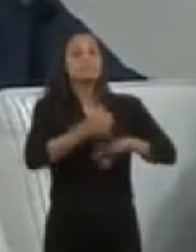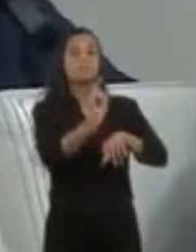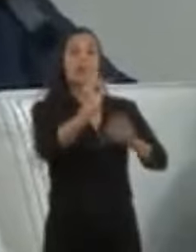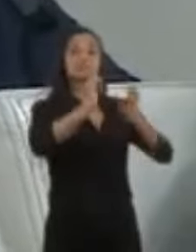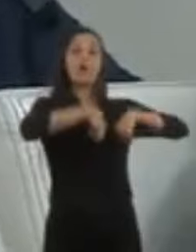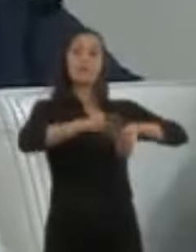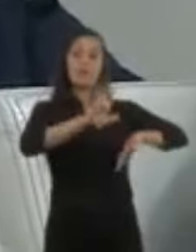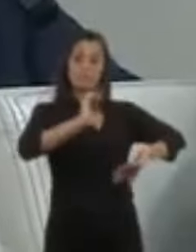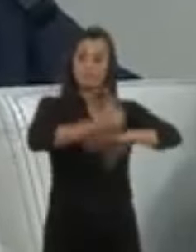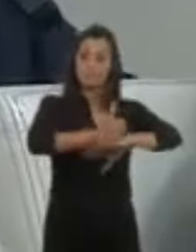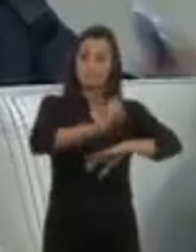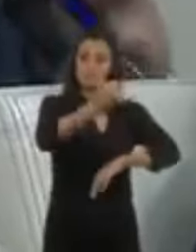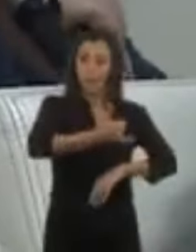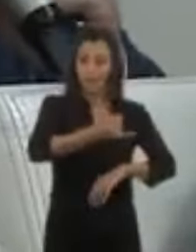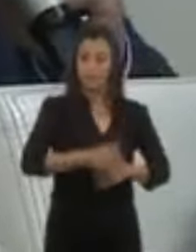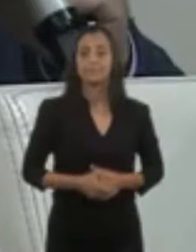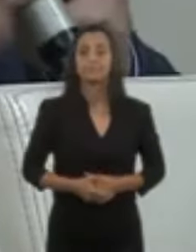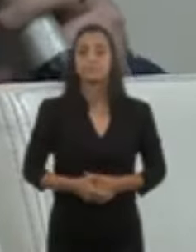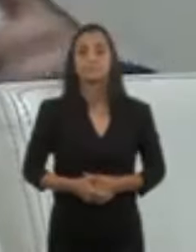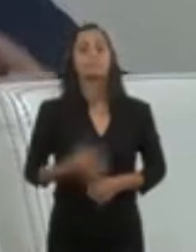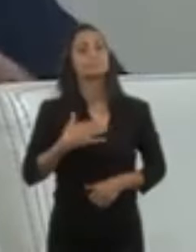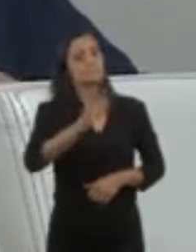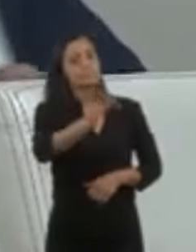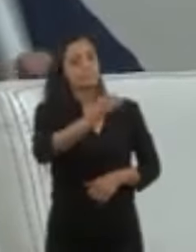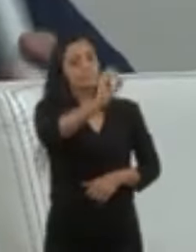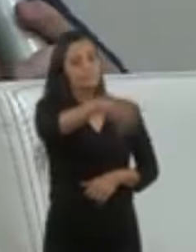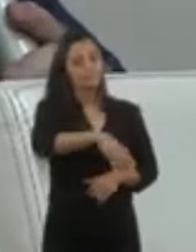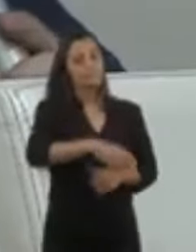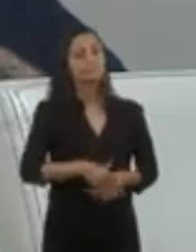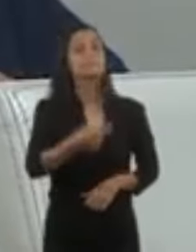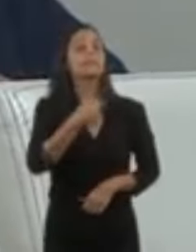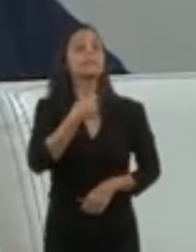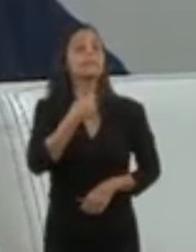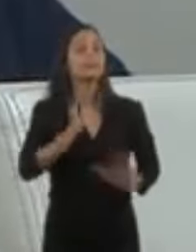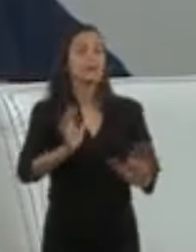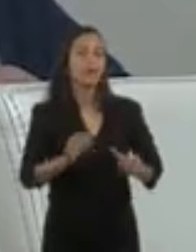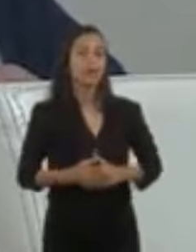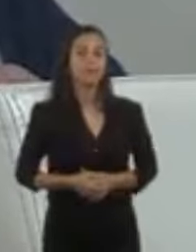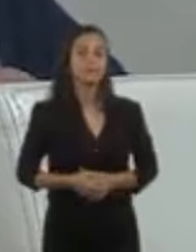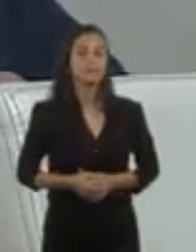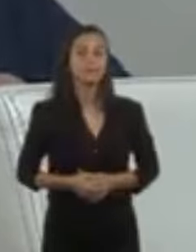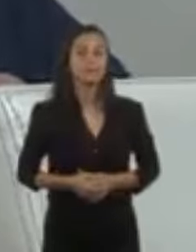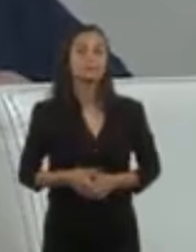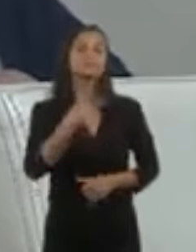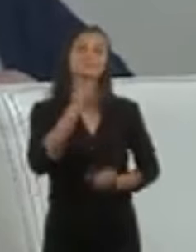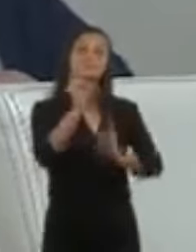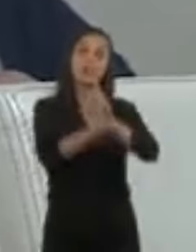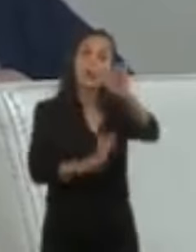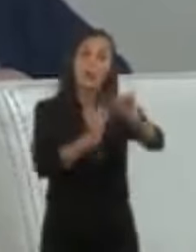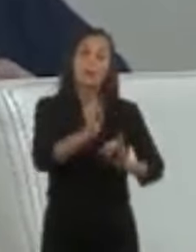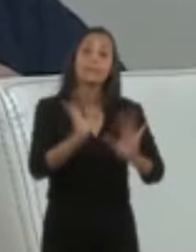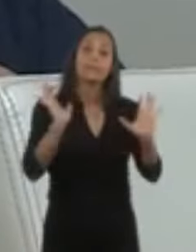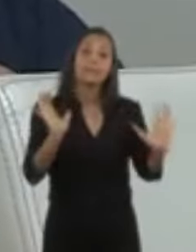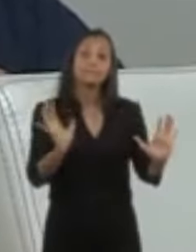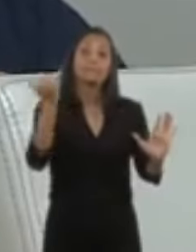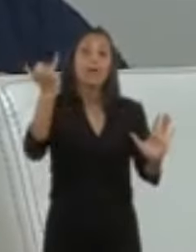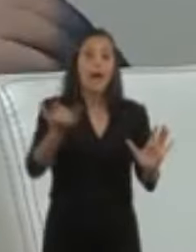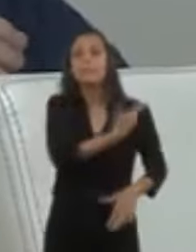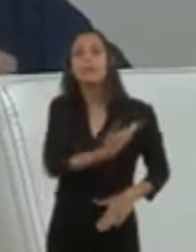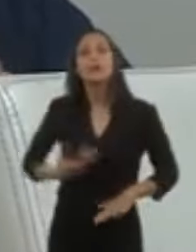pero estoy estoy Sí ya quería Eh bueno comentarte si hay algún comentario del